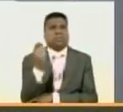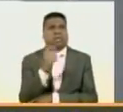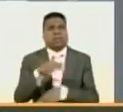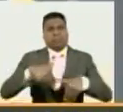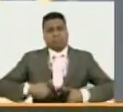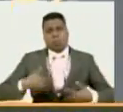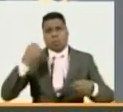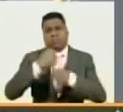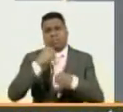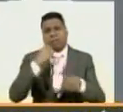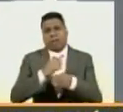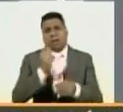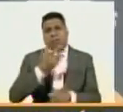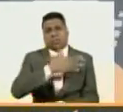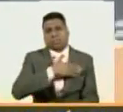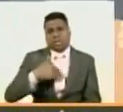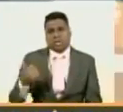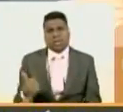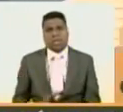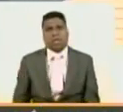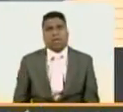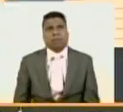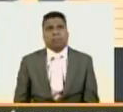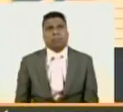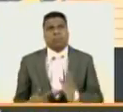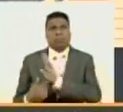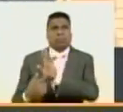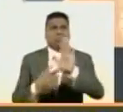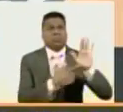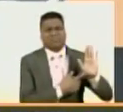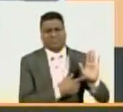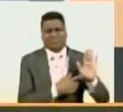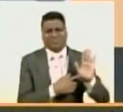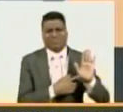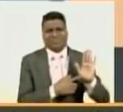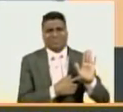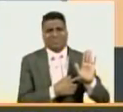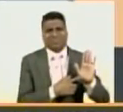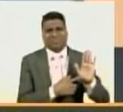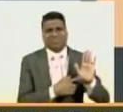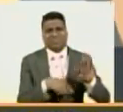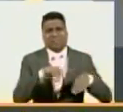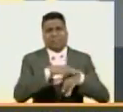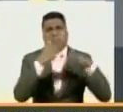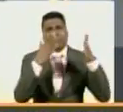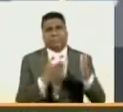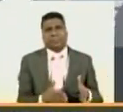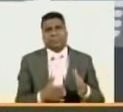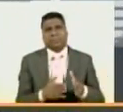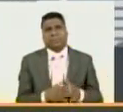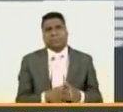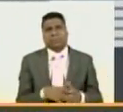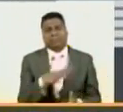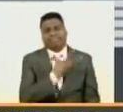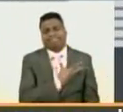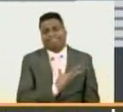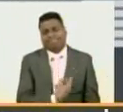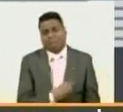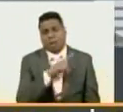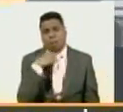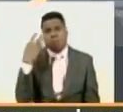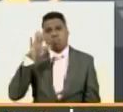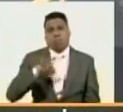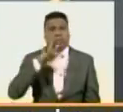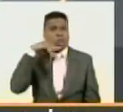trabajo, y queremos ratificar, como lo informó el ministro Reverol, el lamentable fallecimiento